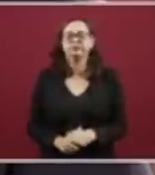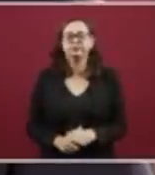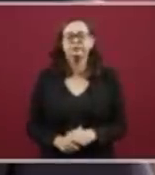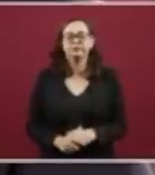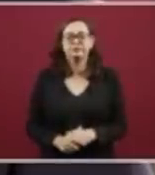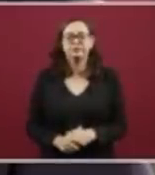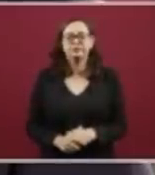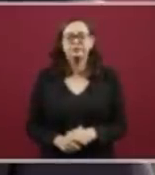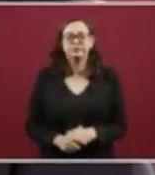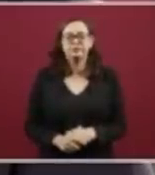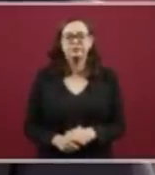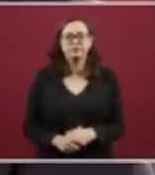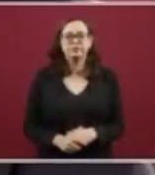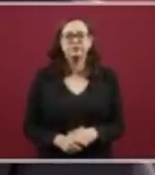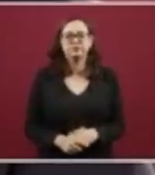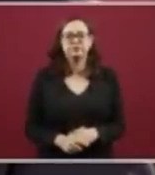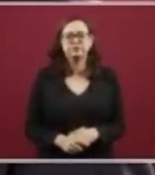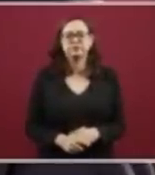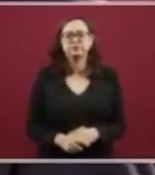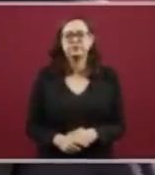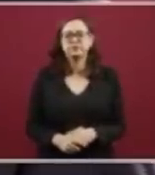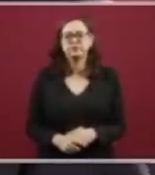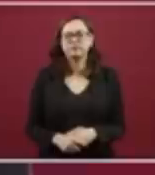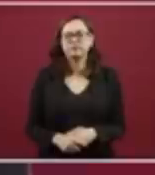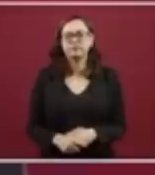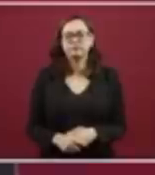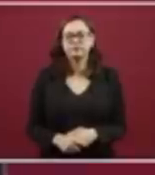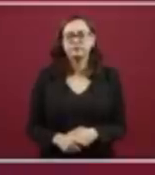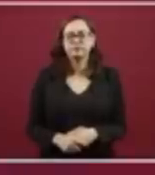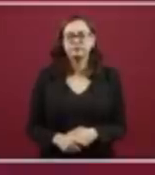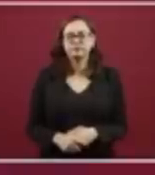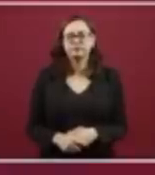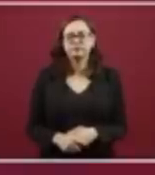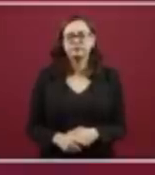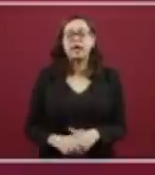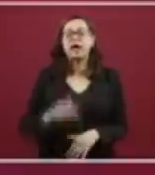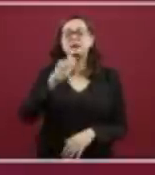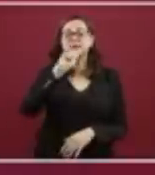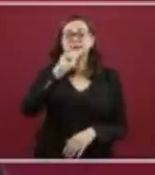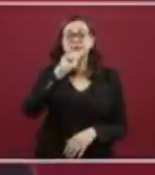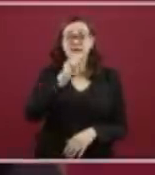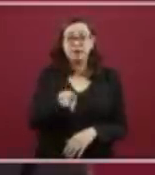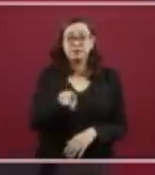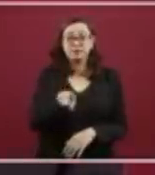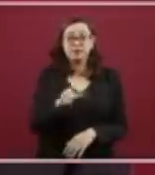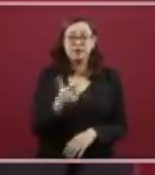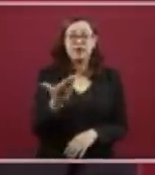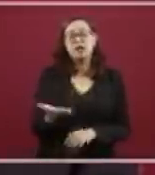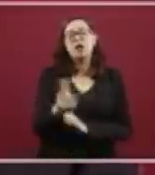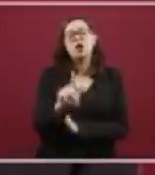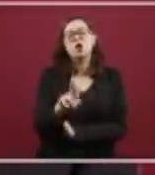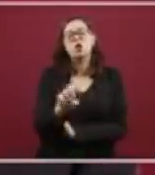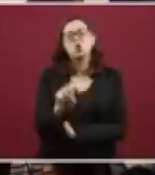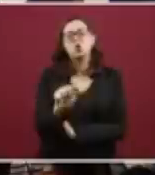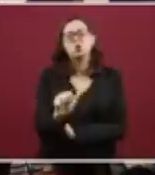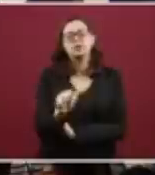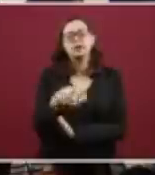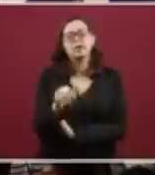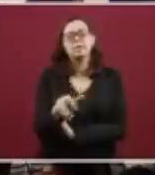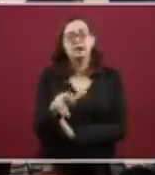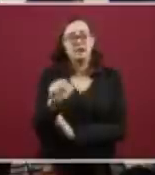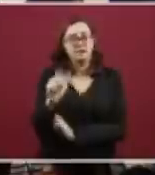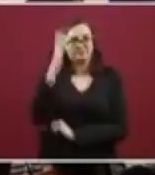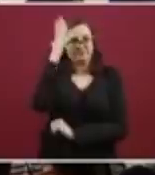Y también le he pedido a Luisa María Albores, secretaria del Trabajo, que